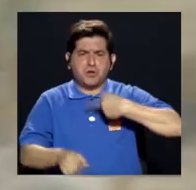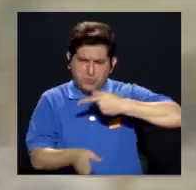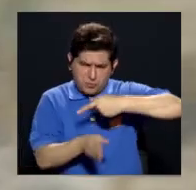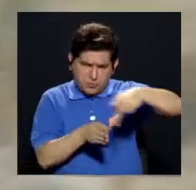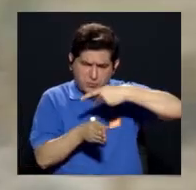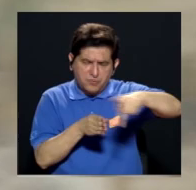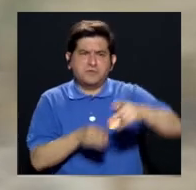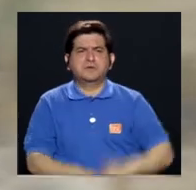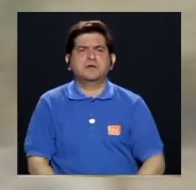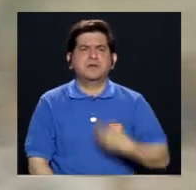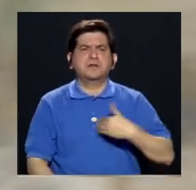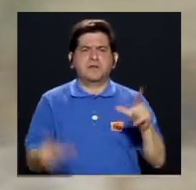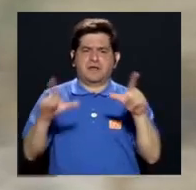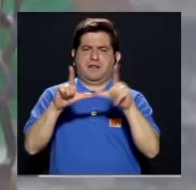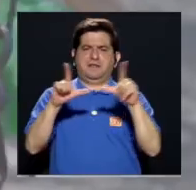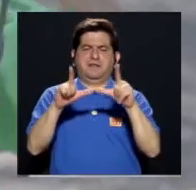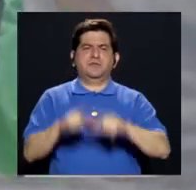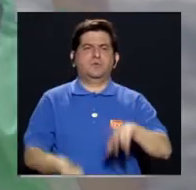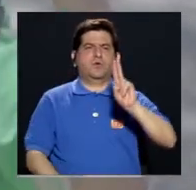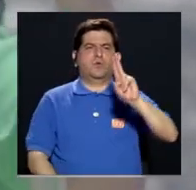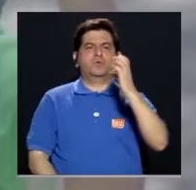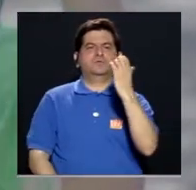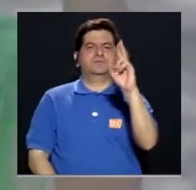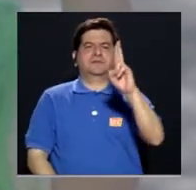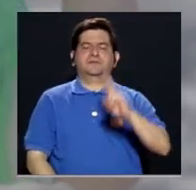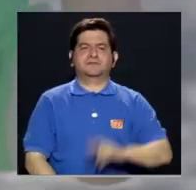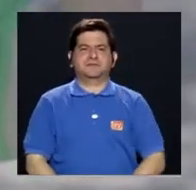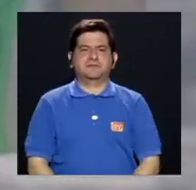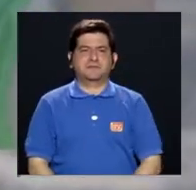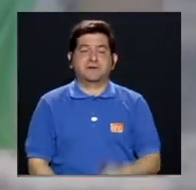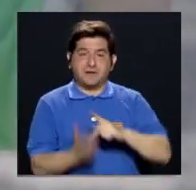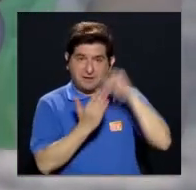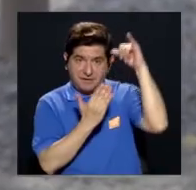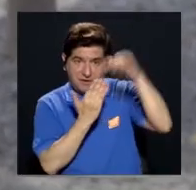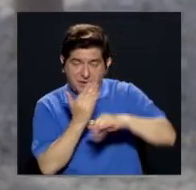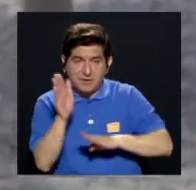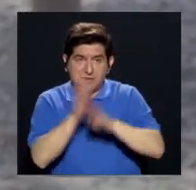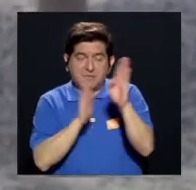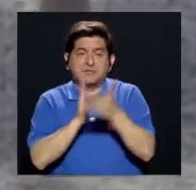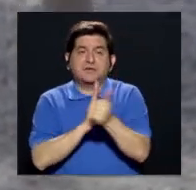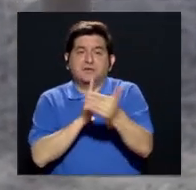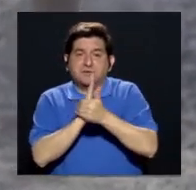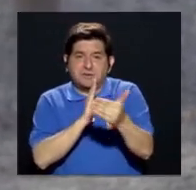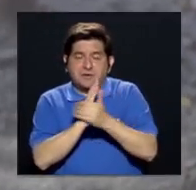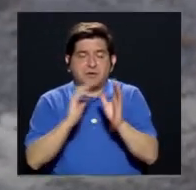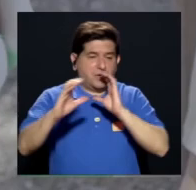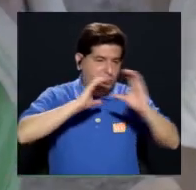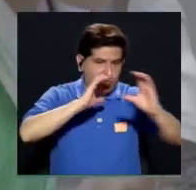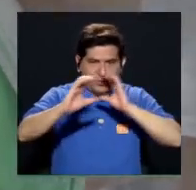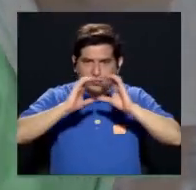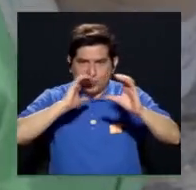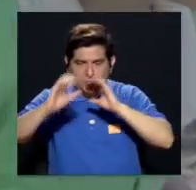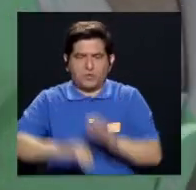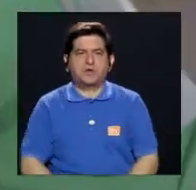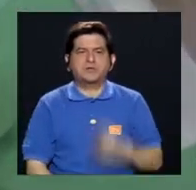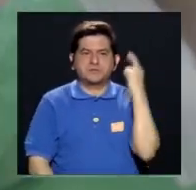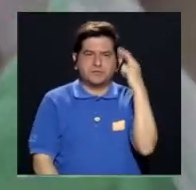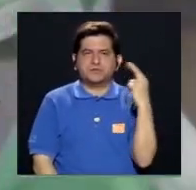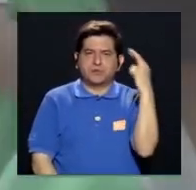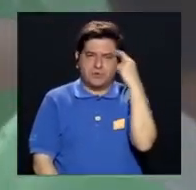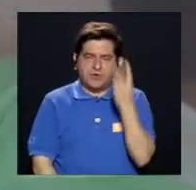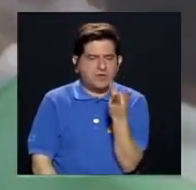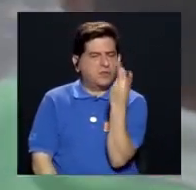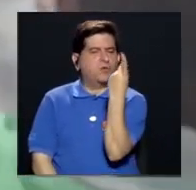profesional, tener título a la UCR. Este proyecto desarrolla las habilidades de comunicación,